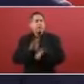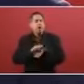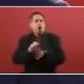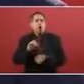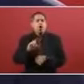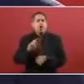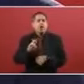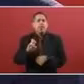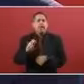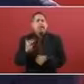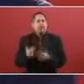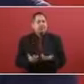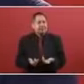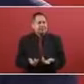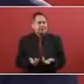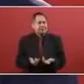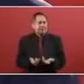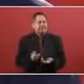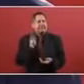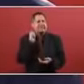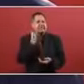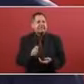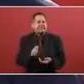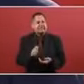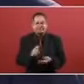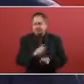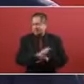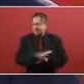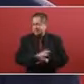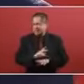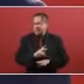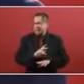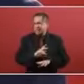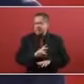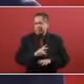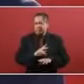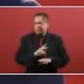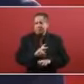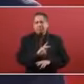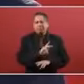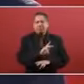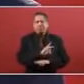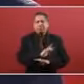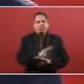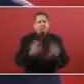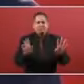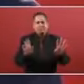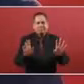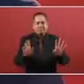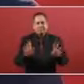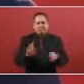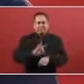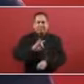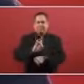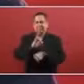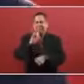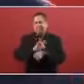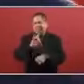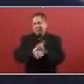Odebrecht. En pocas palabras, pura, ya no voy a usar el otro, Pura